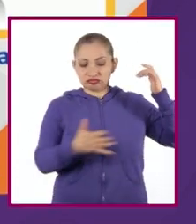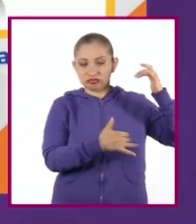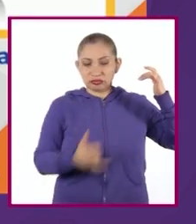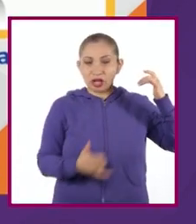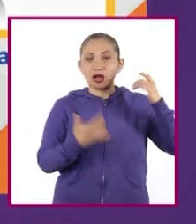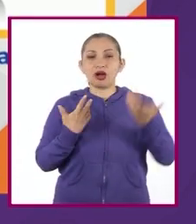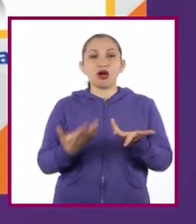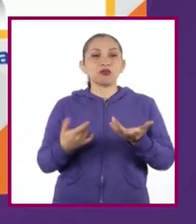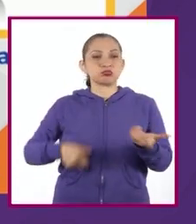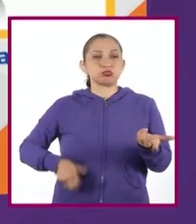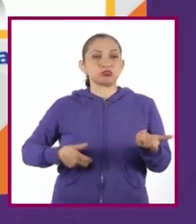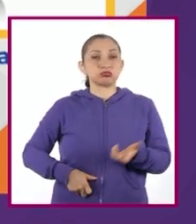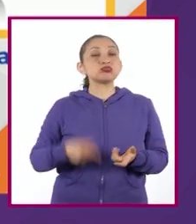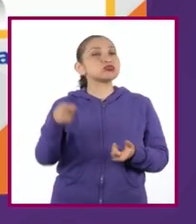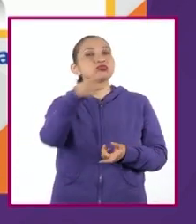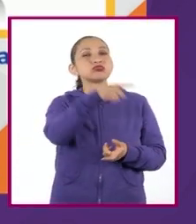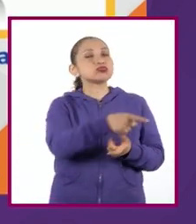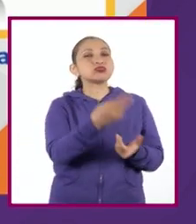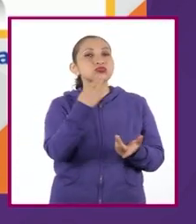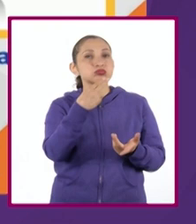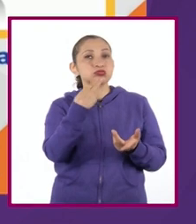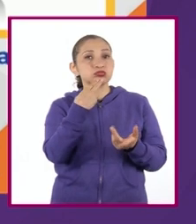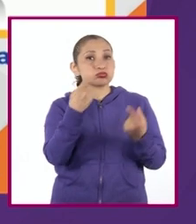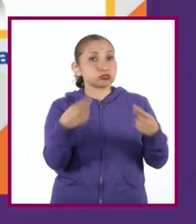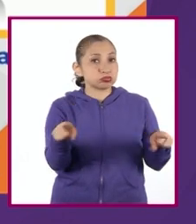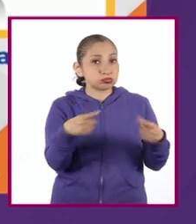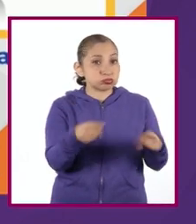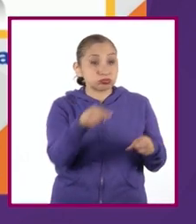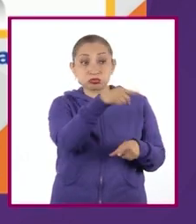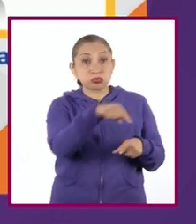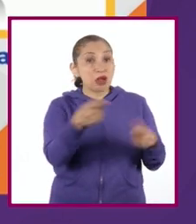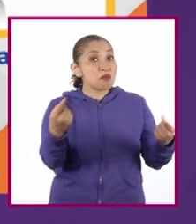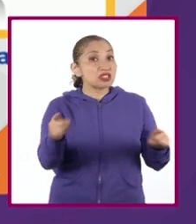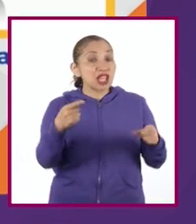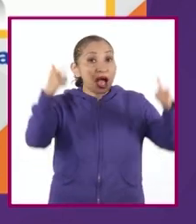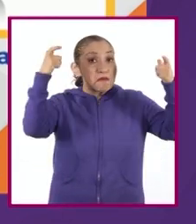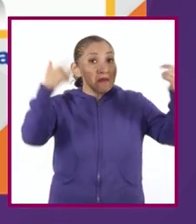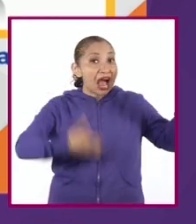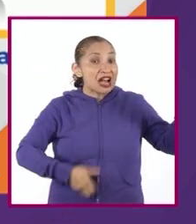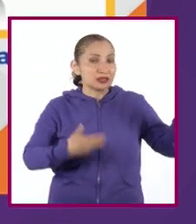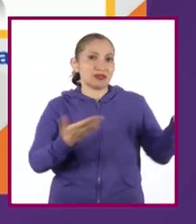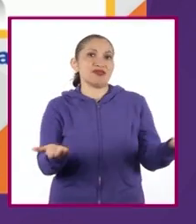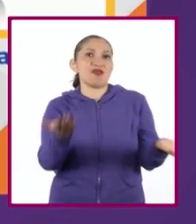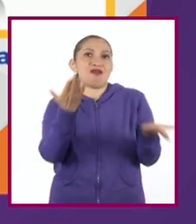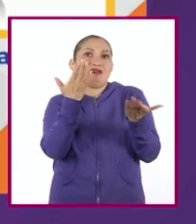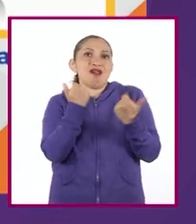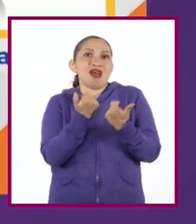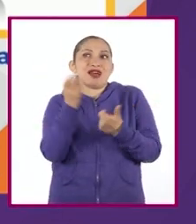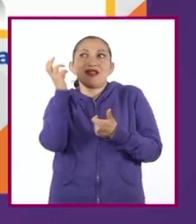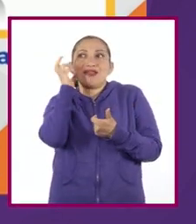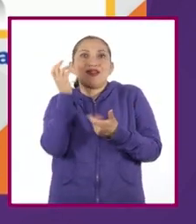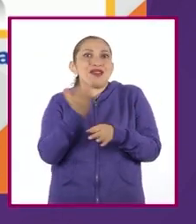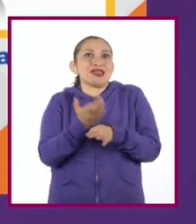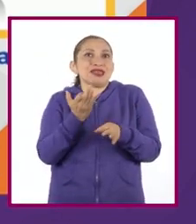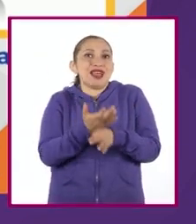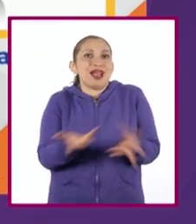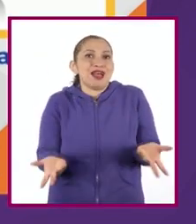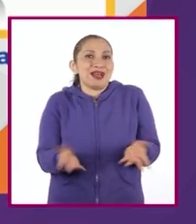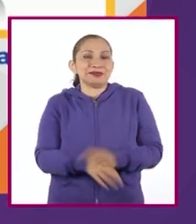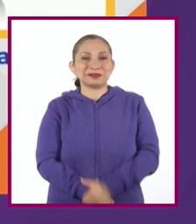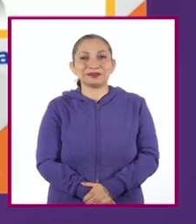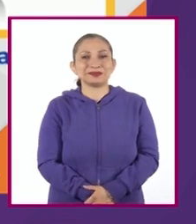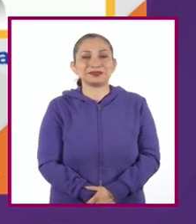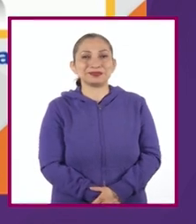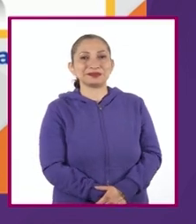la vihuela, instrumentos sin los cuales la música del mariachi que hoy escuchamos carecería de